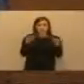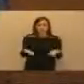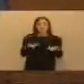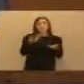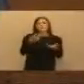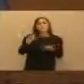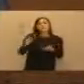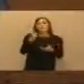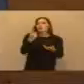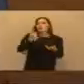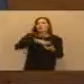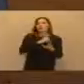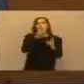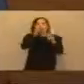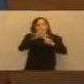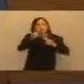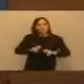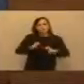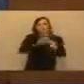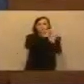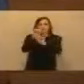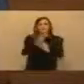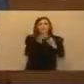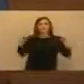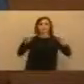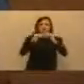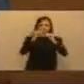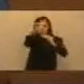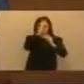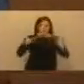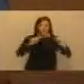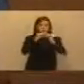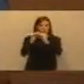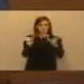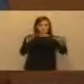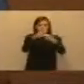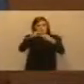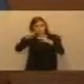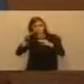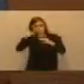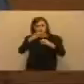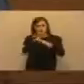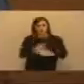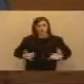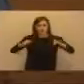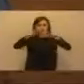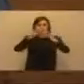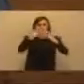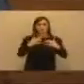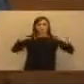en la que se busca una defensa común, una posición común de todos los partidos de esta Cámara. En ese sentido, en la pasada